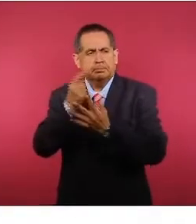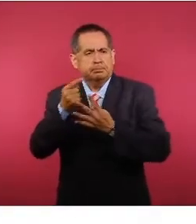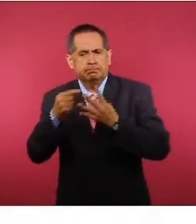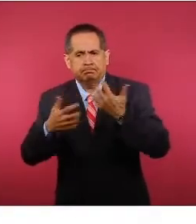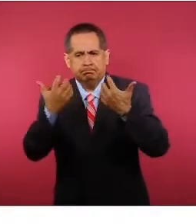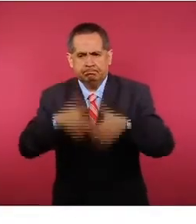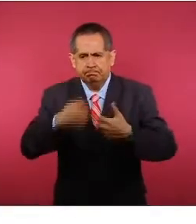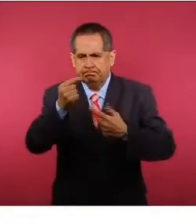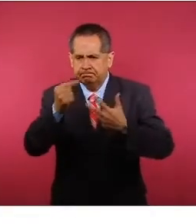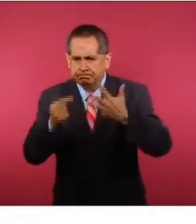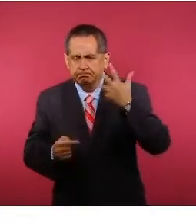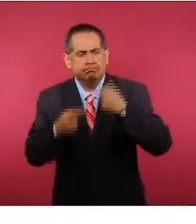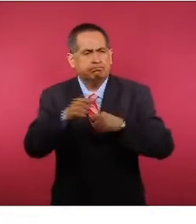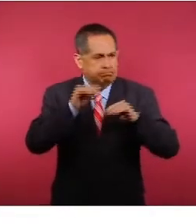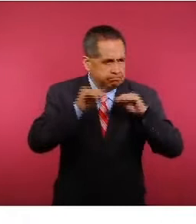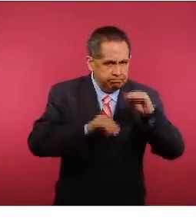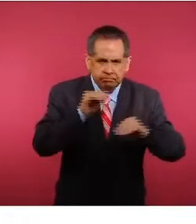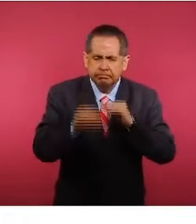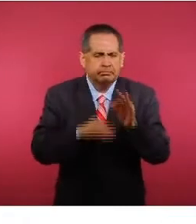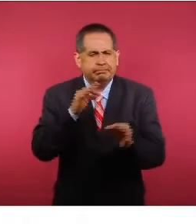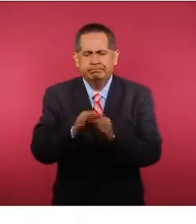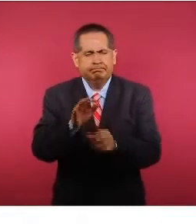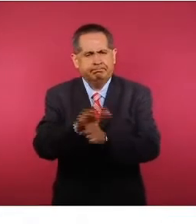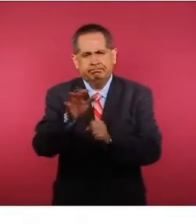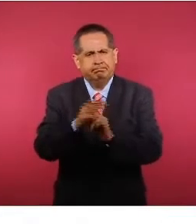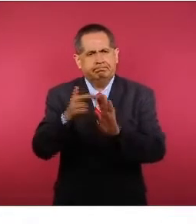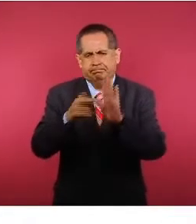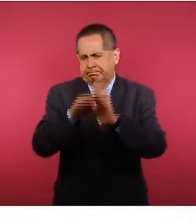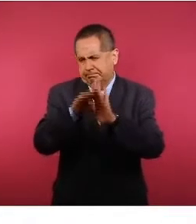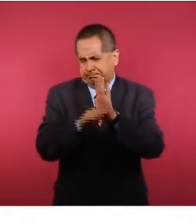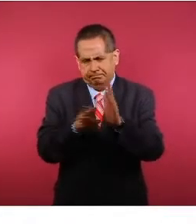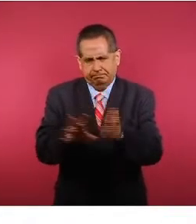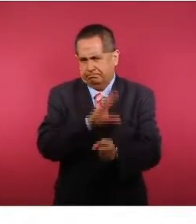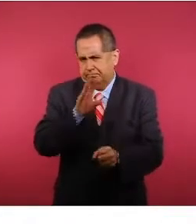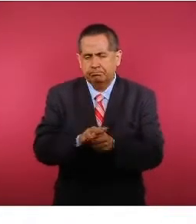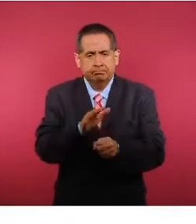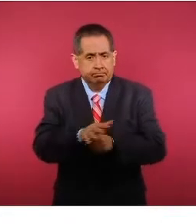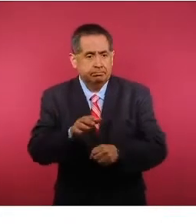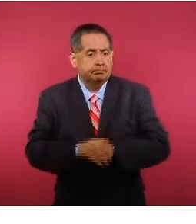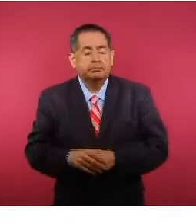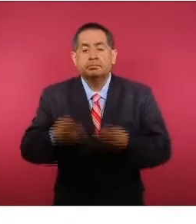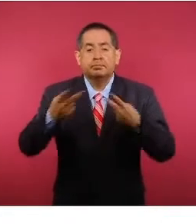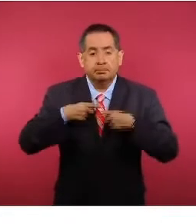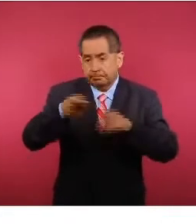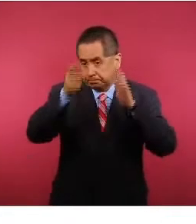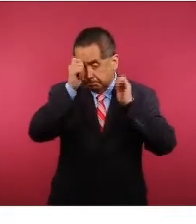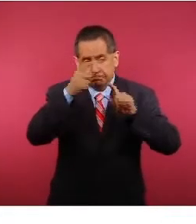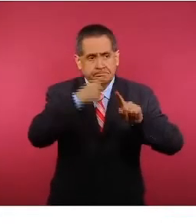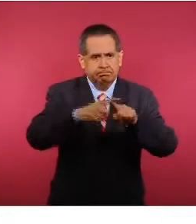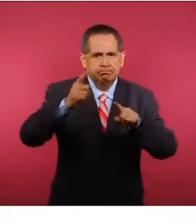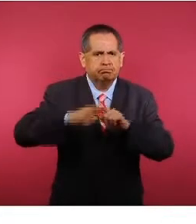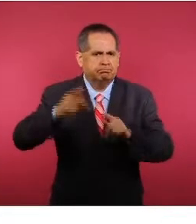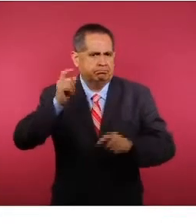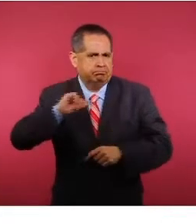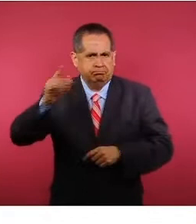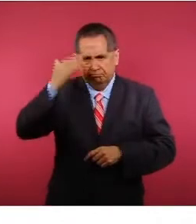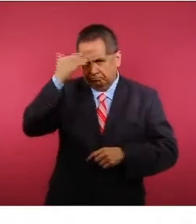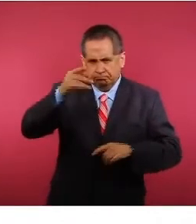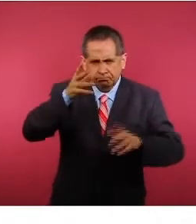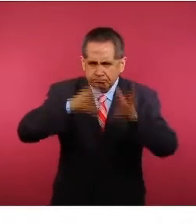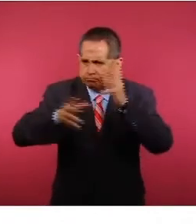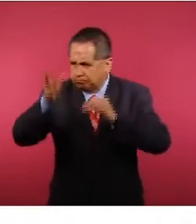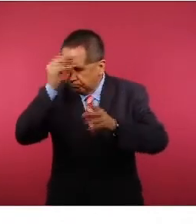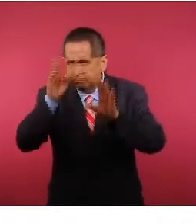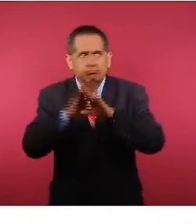y operación por parte del fabricante y otras autoridades. La tripulación y el equipo técnico se capacitó también